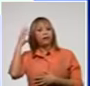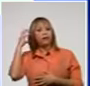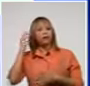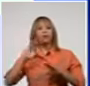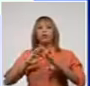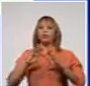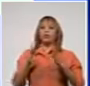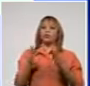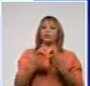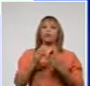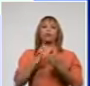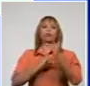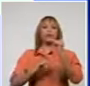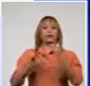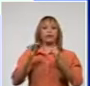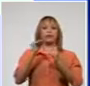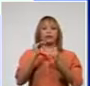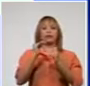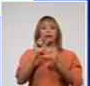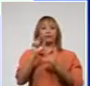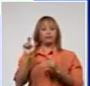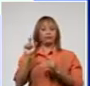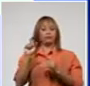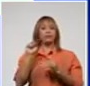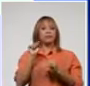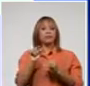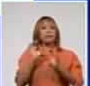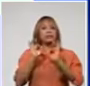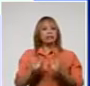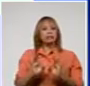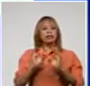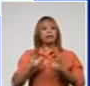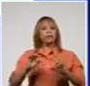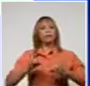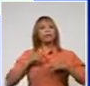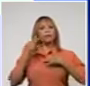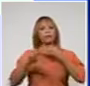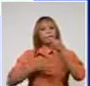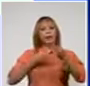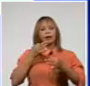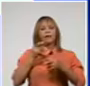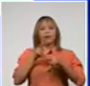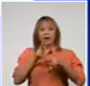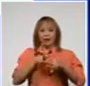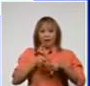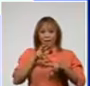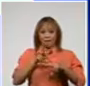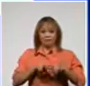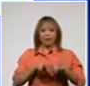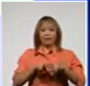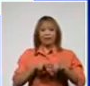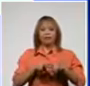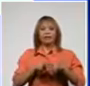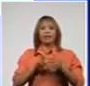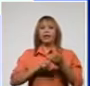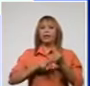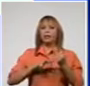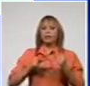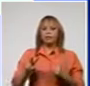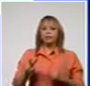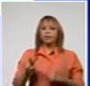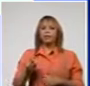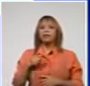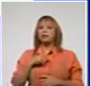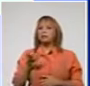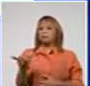ministerios, como siempre se explica, bueno, La Habana es de la provincia y también